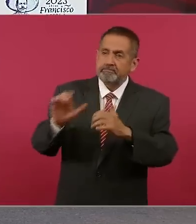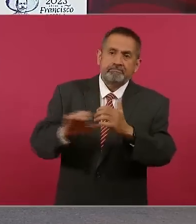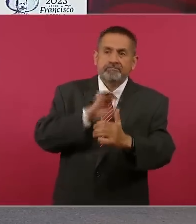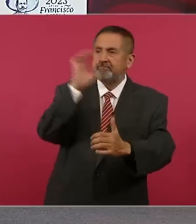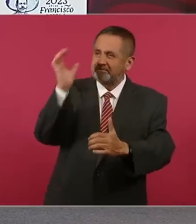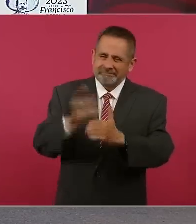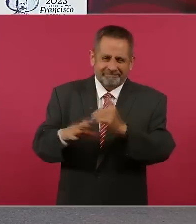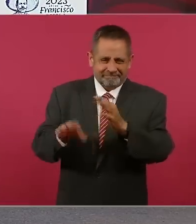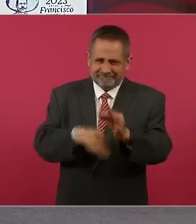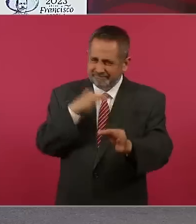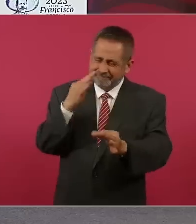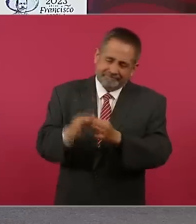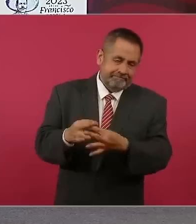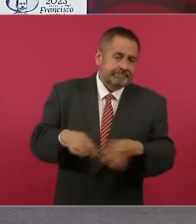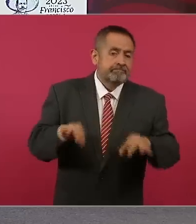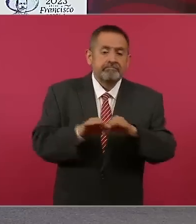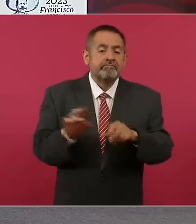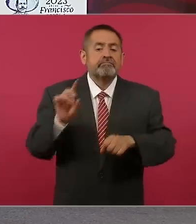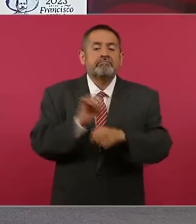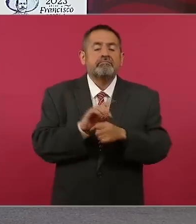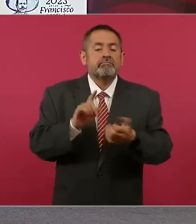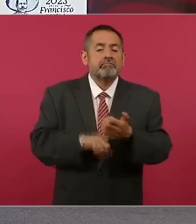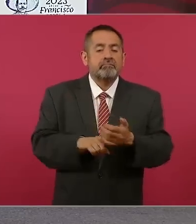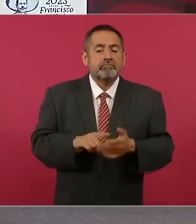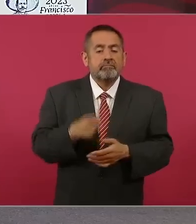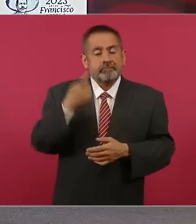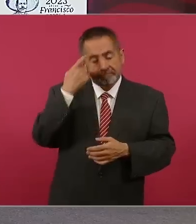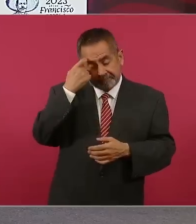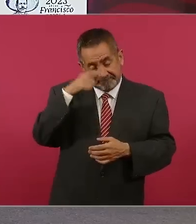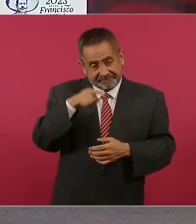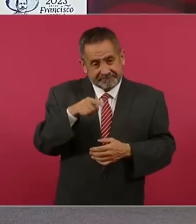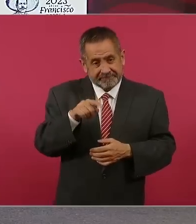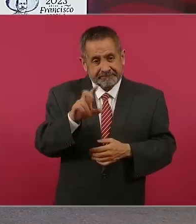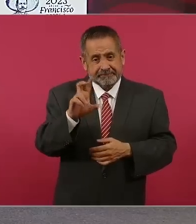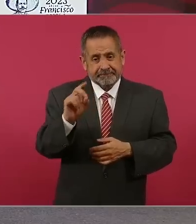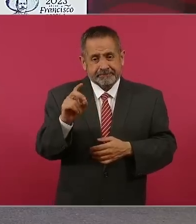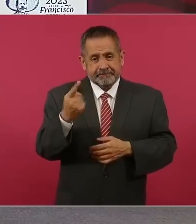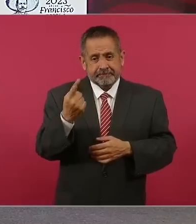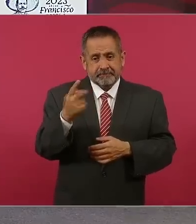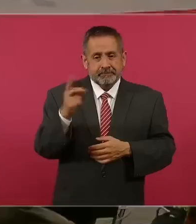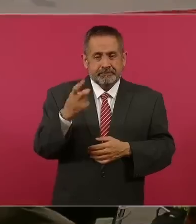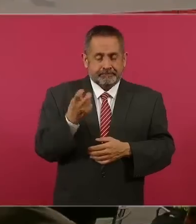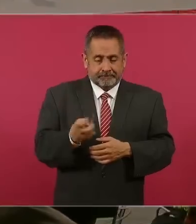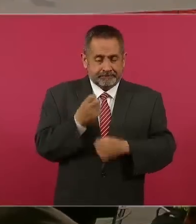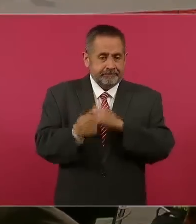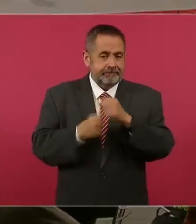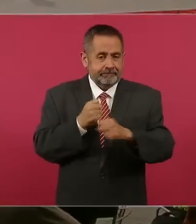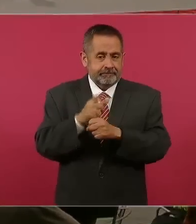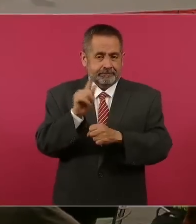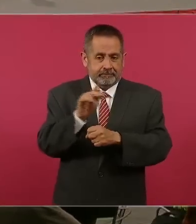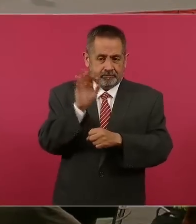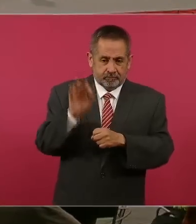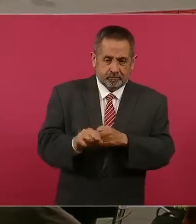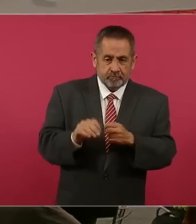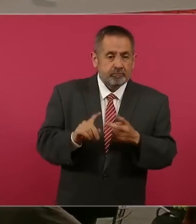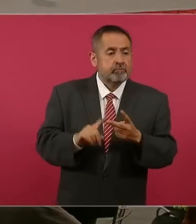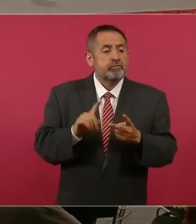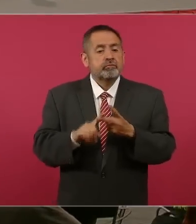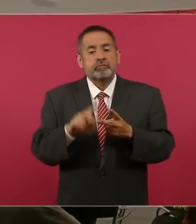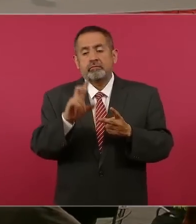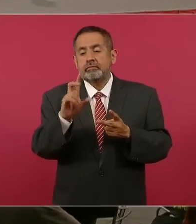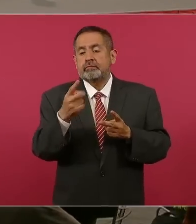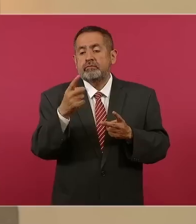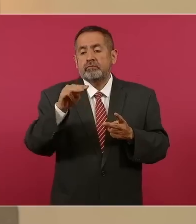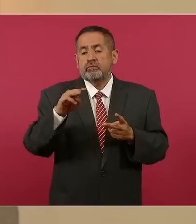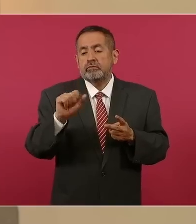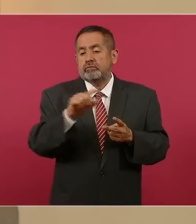esta importante obra, estamos llamando el 70% al 31 de diciembre del presente año y a más tardar el 31 de marzo